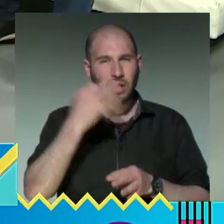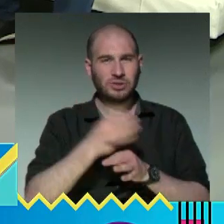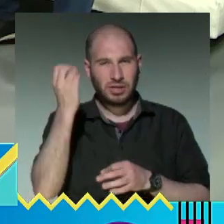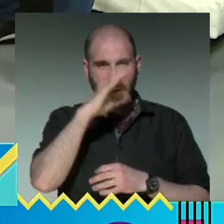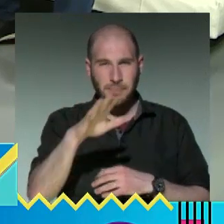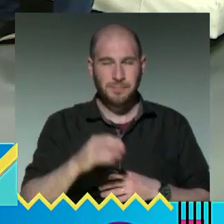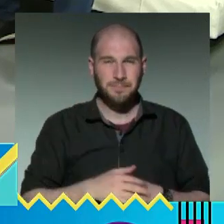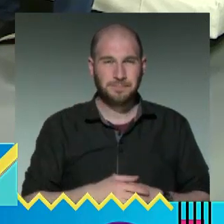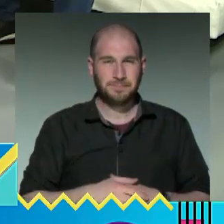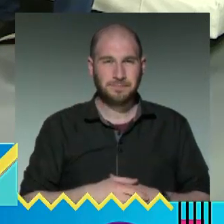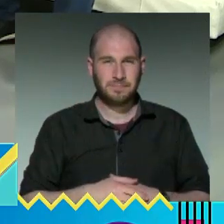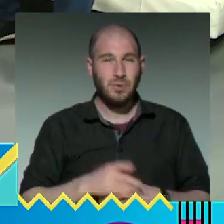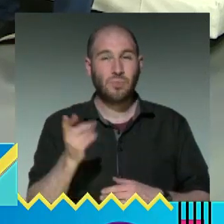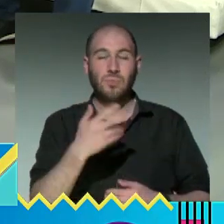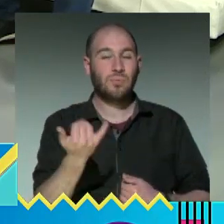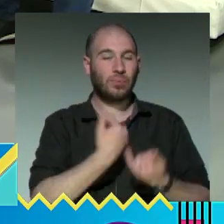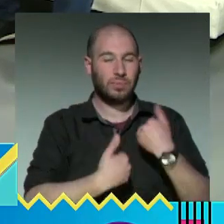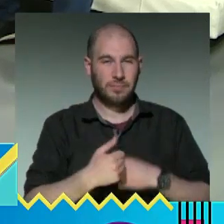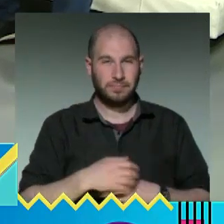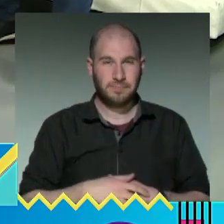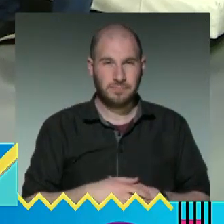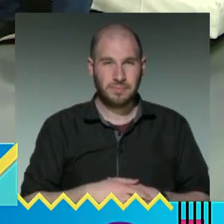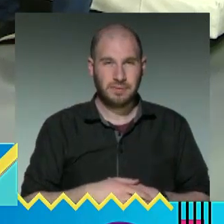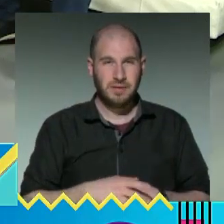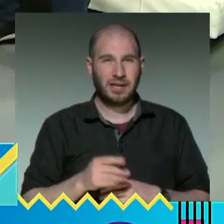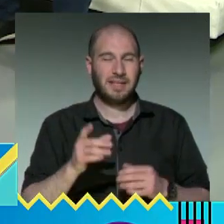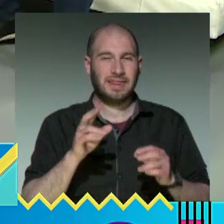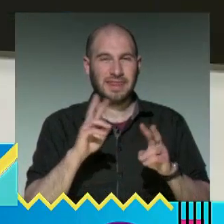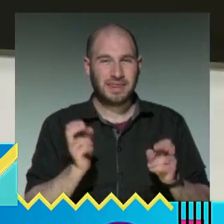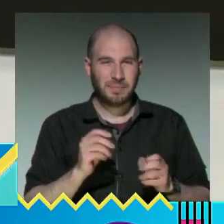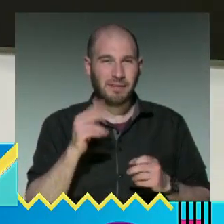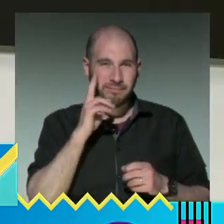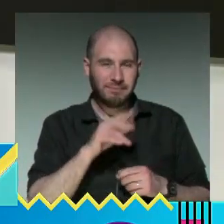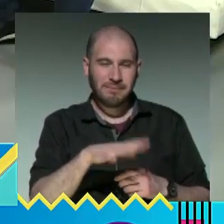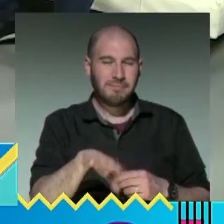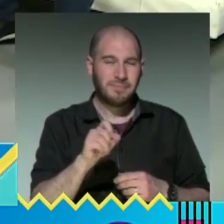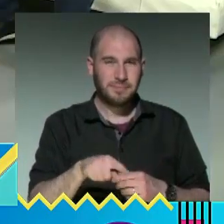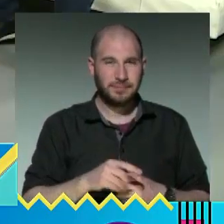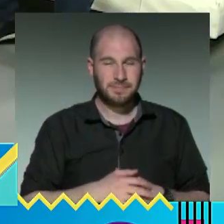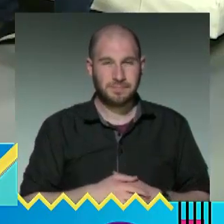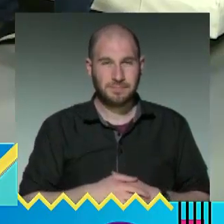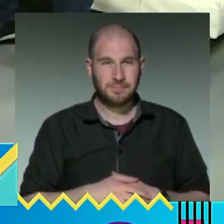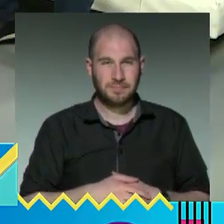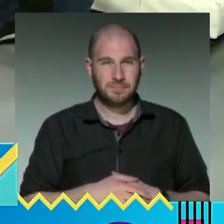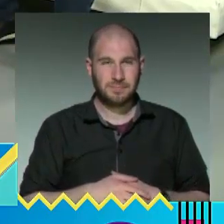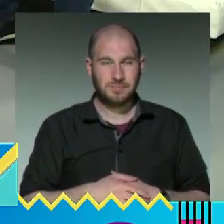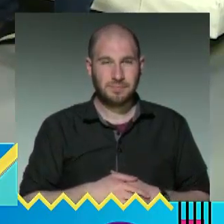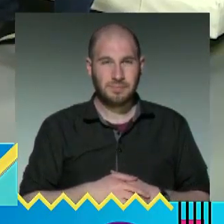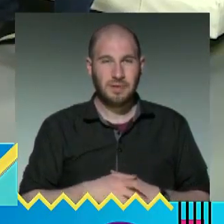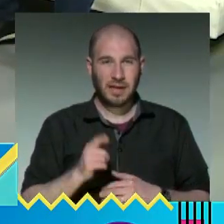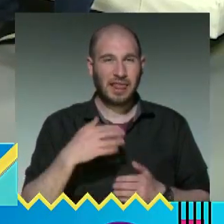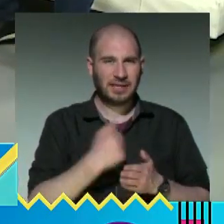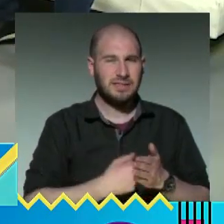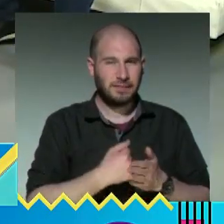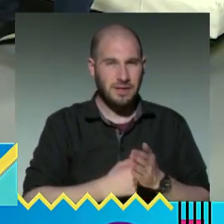no? ¿Qué dicen ustedes? Totalmente. En términos de lo que ven en el territorio. Sí, totalmente. Es todo un